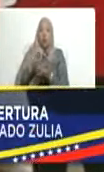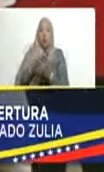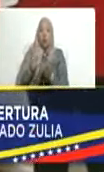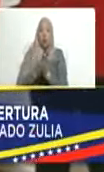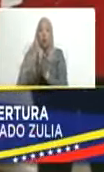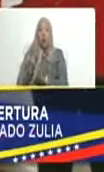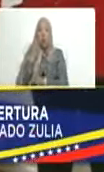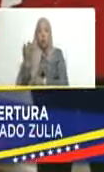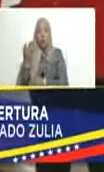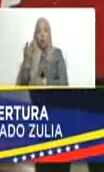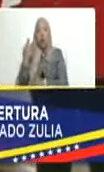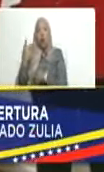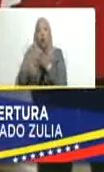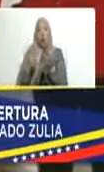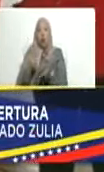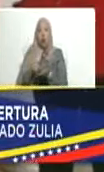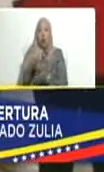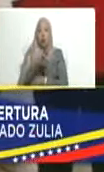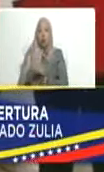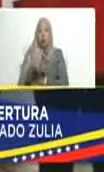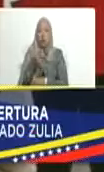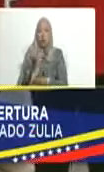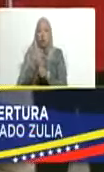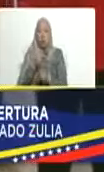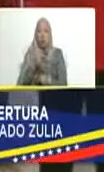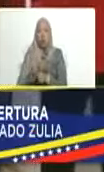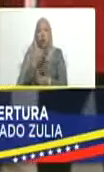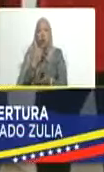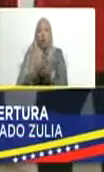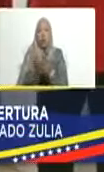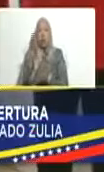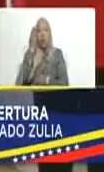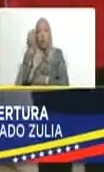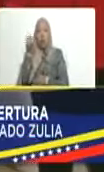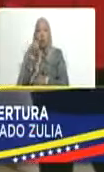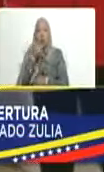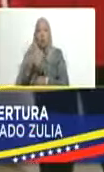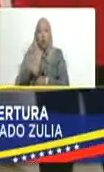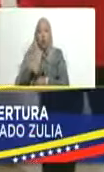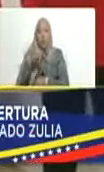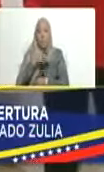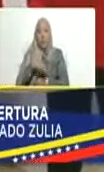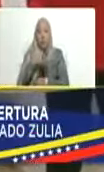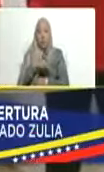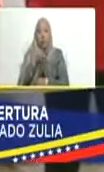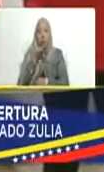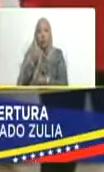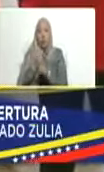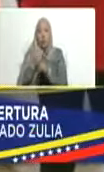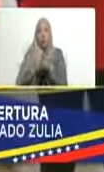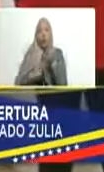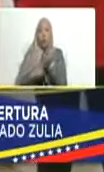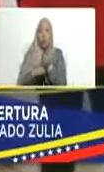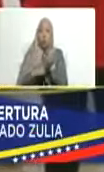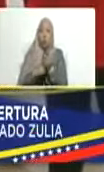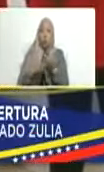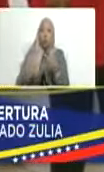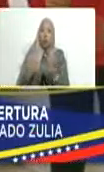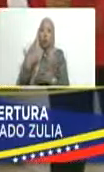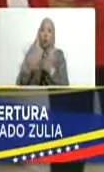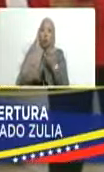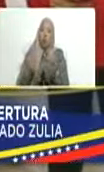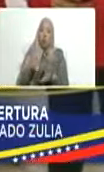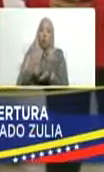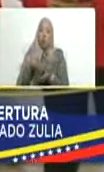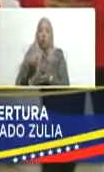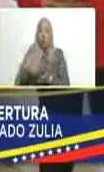Jacinto, donde nosotros hoy le damos gracias al presidente, a nuestra ministra, por este apoyo incondicional